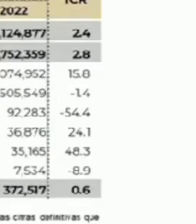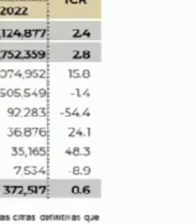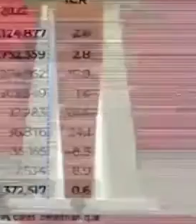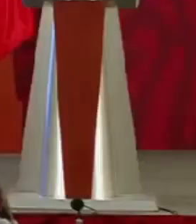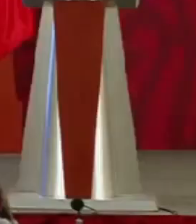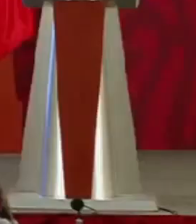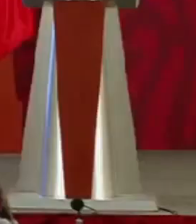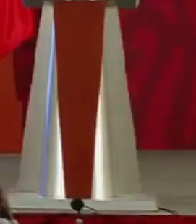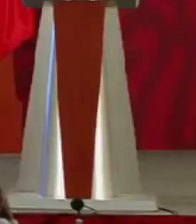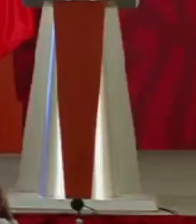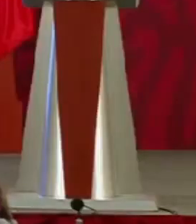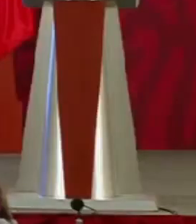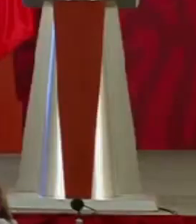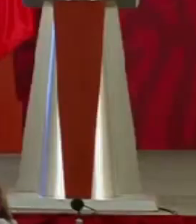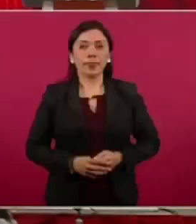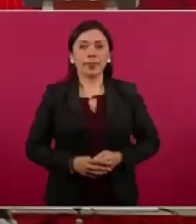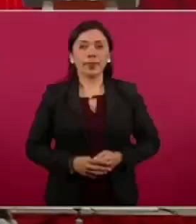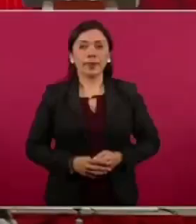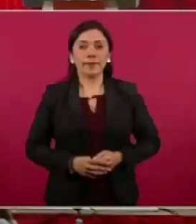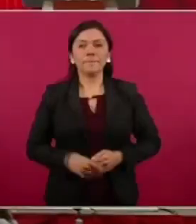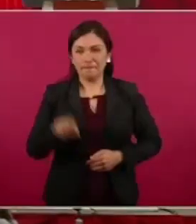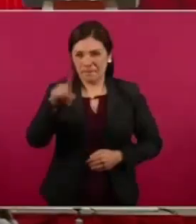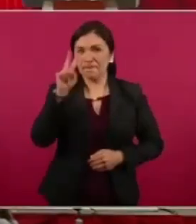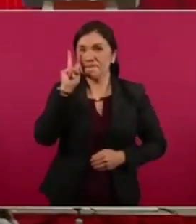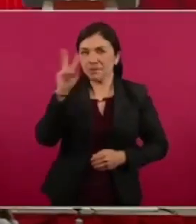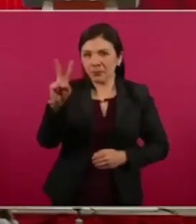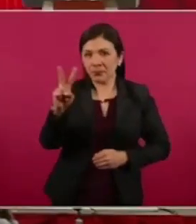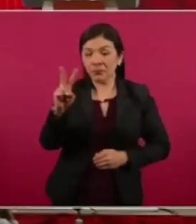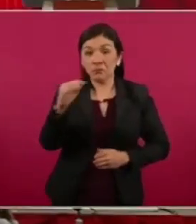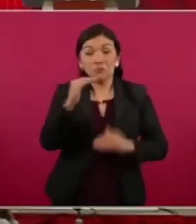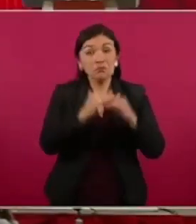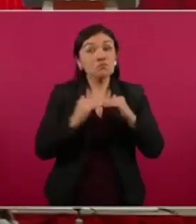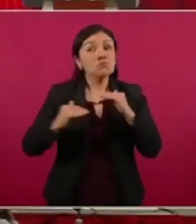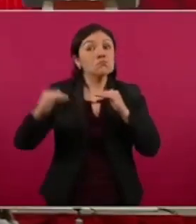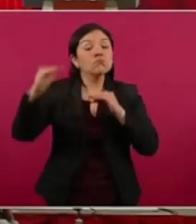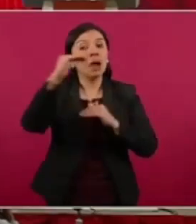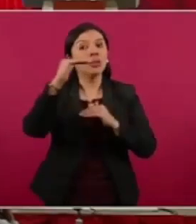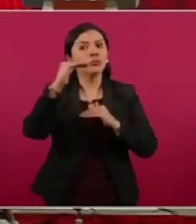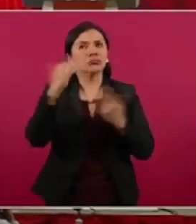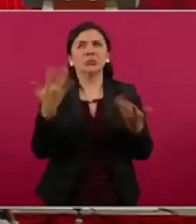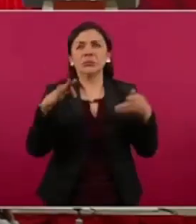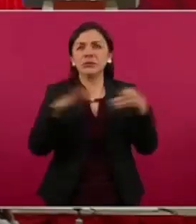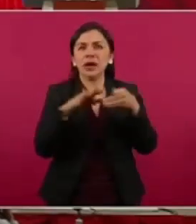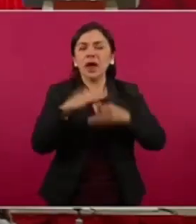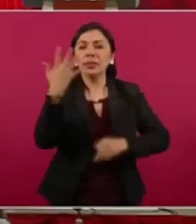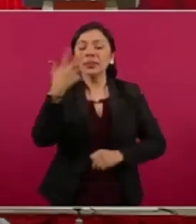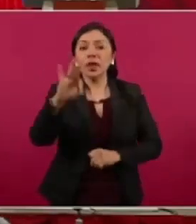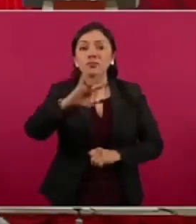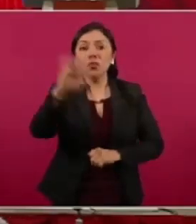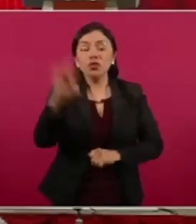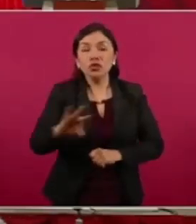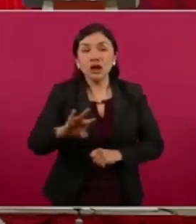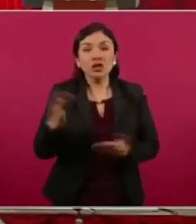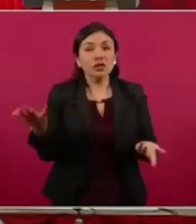lo vemos nominalmente, es un aumento como del 10%